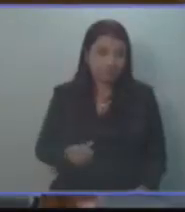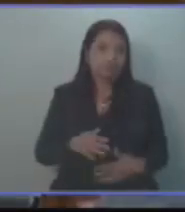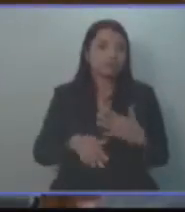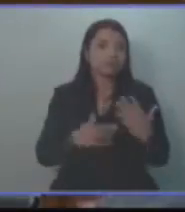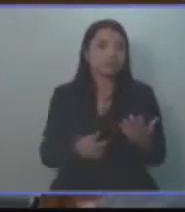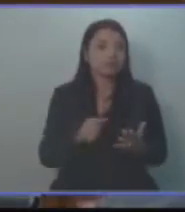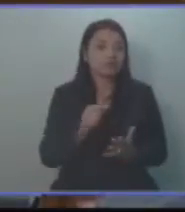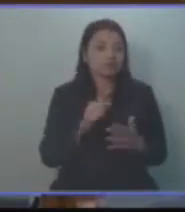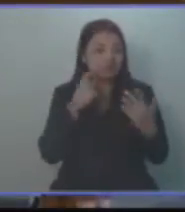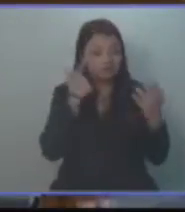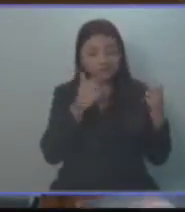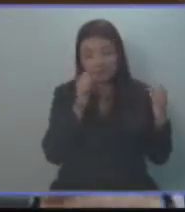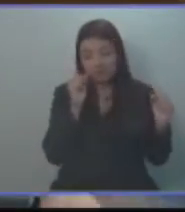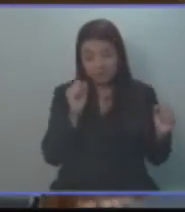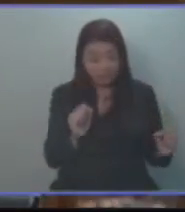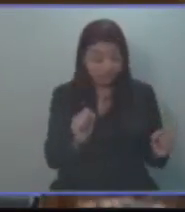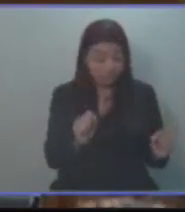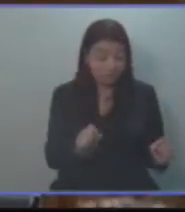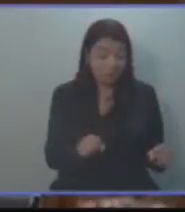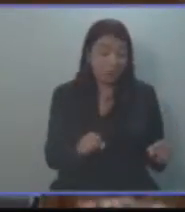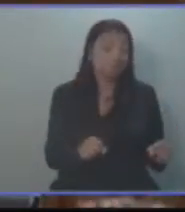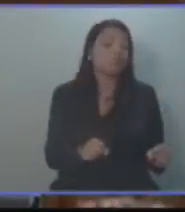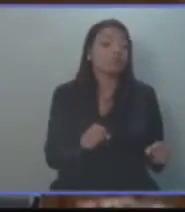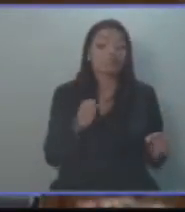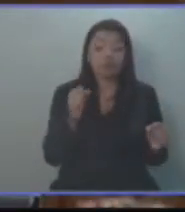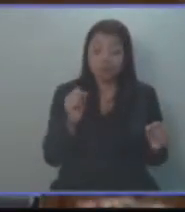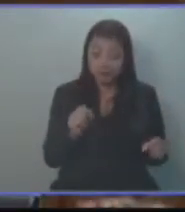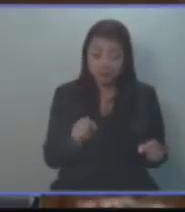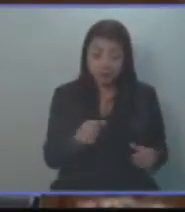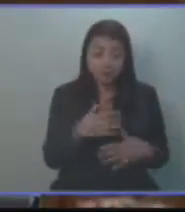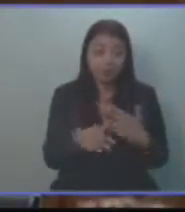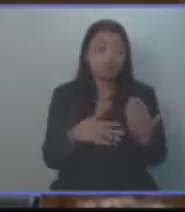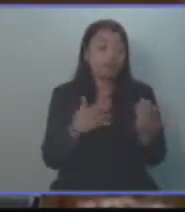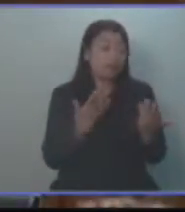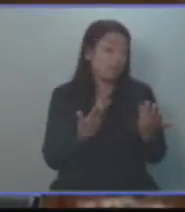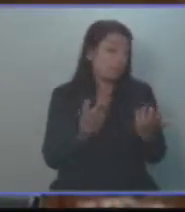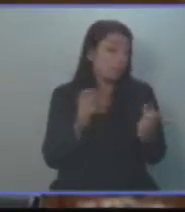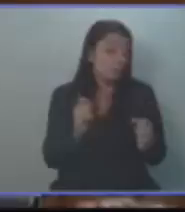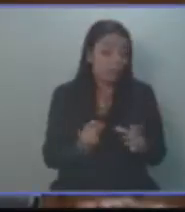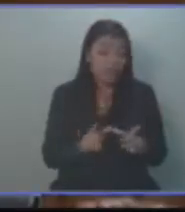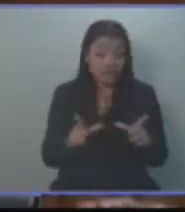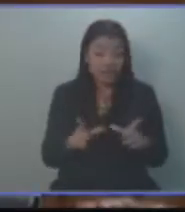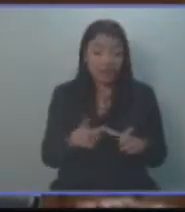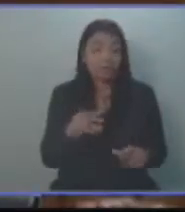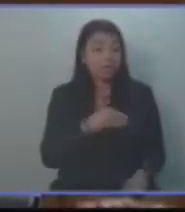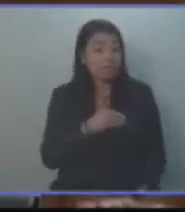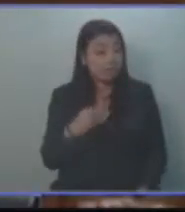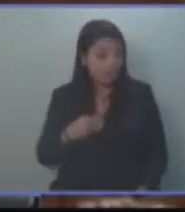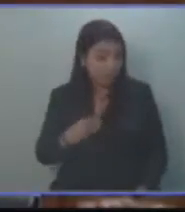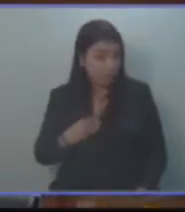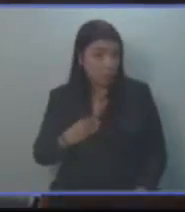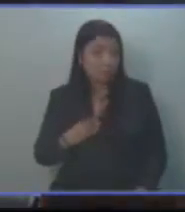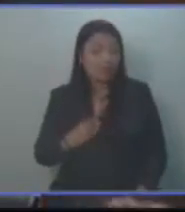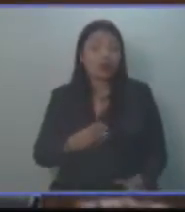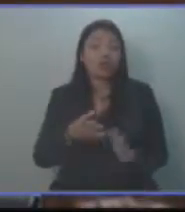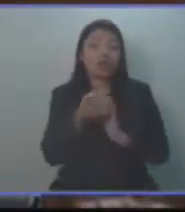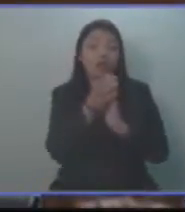rotatorio, extender certificaciones o constancias médicas. Capítulo